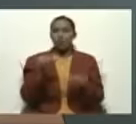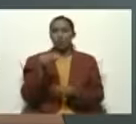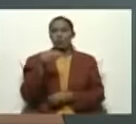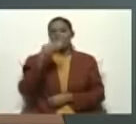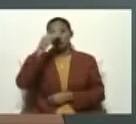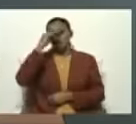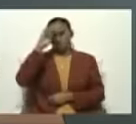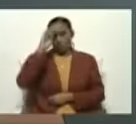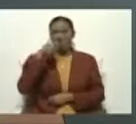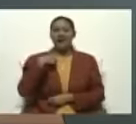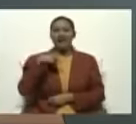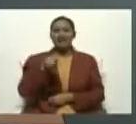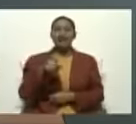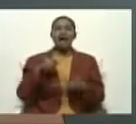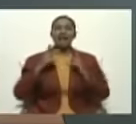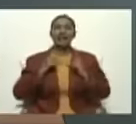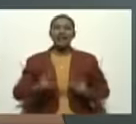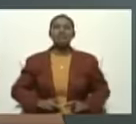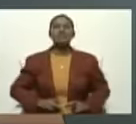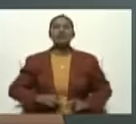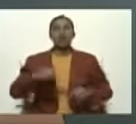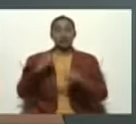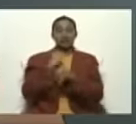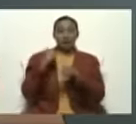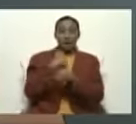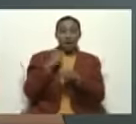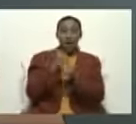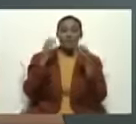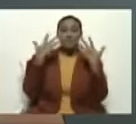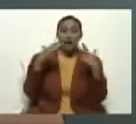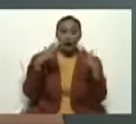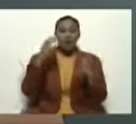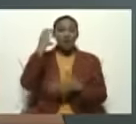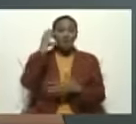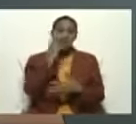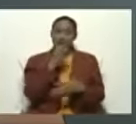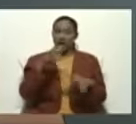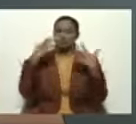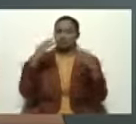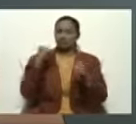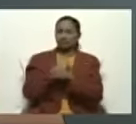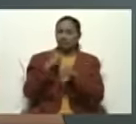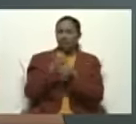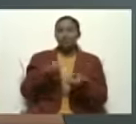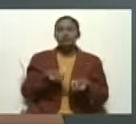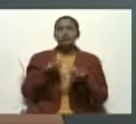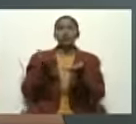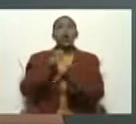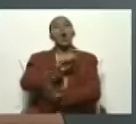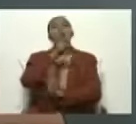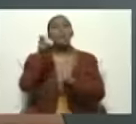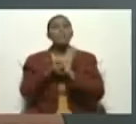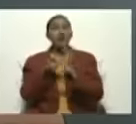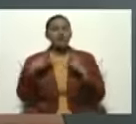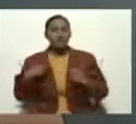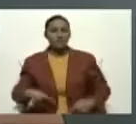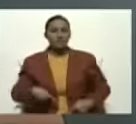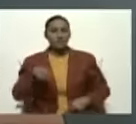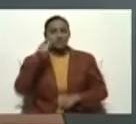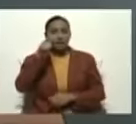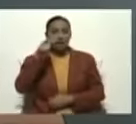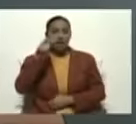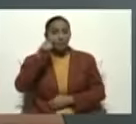está la vida y la obra de Fidel. Por lo tanto, de Fidel, de Chávez, hay que hablar en presente. De hablar en presente